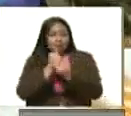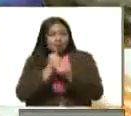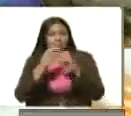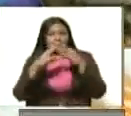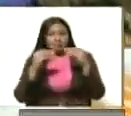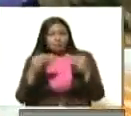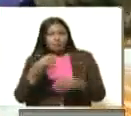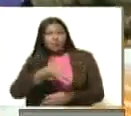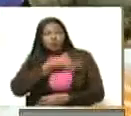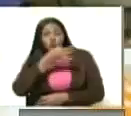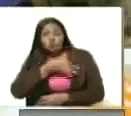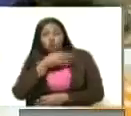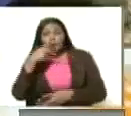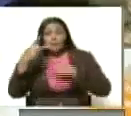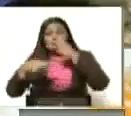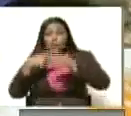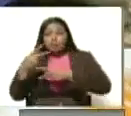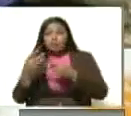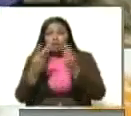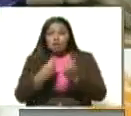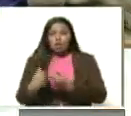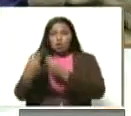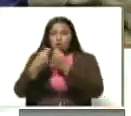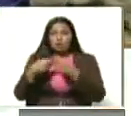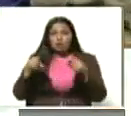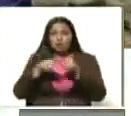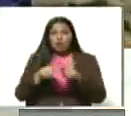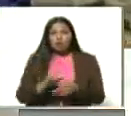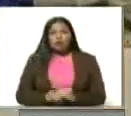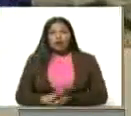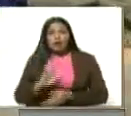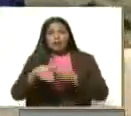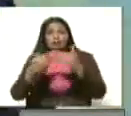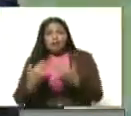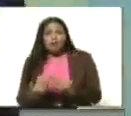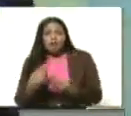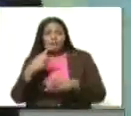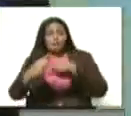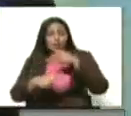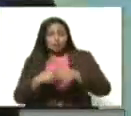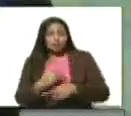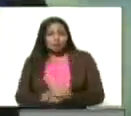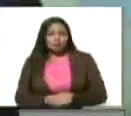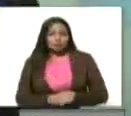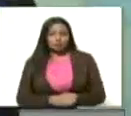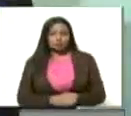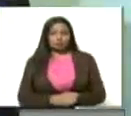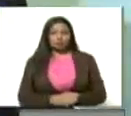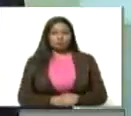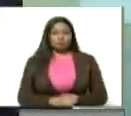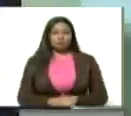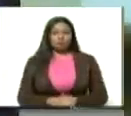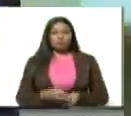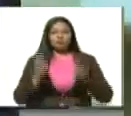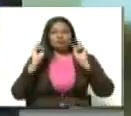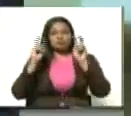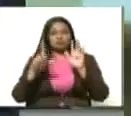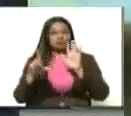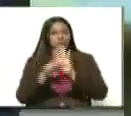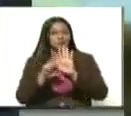es lo social, lo político y lo económico, incluso lo productivo. En torno, por ejemplo, a usted comenta el tema de la ley,